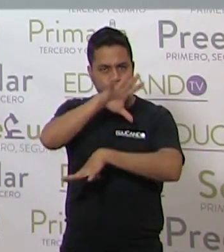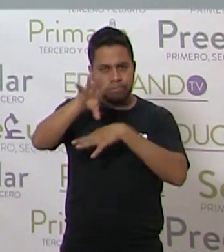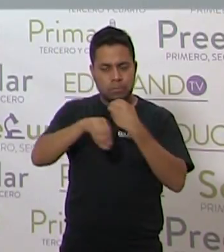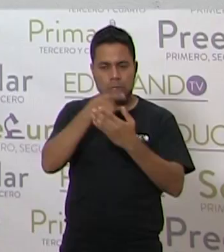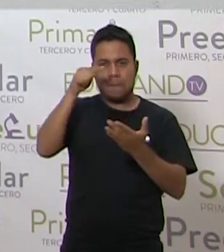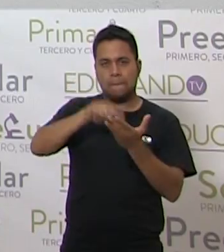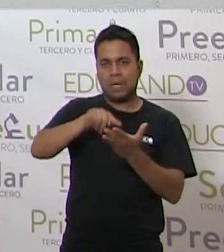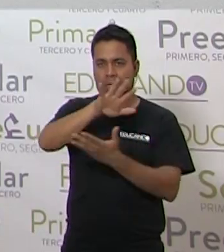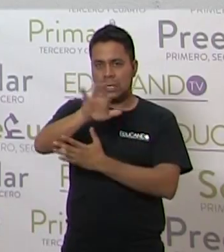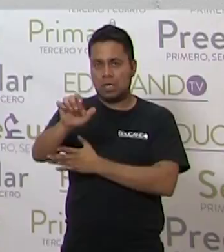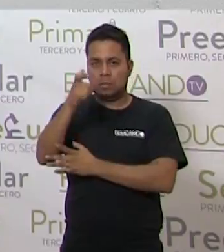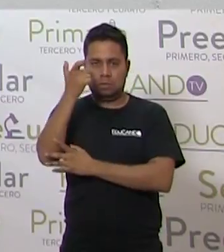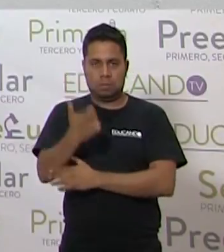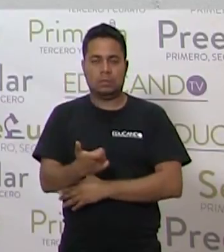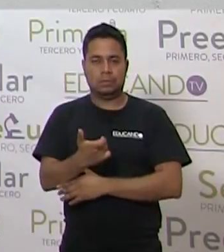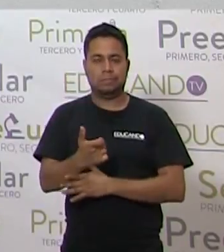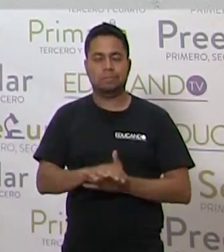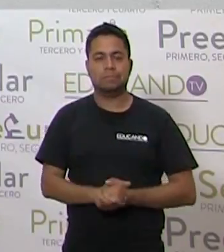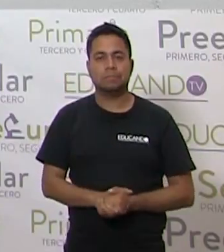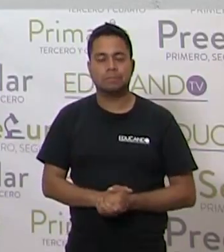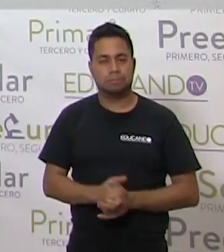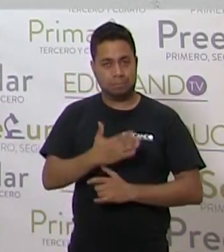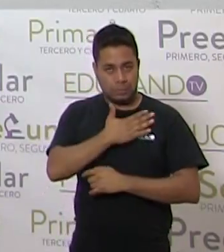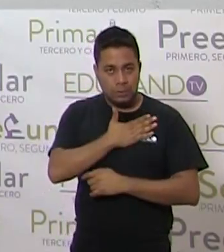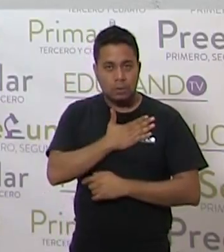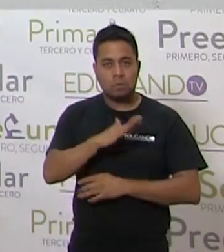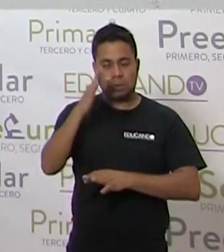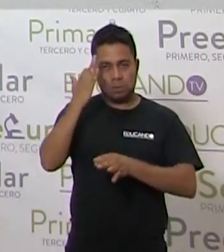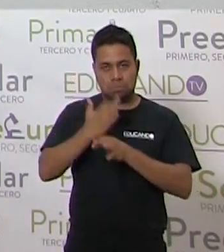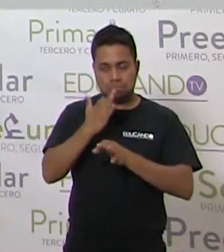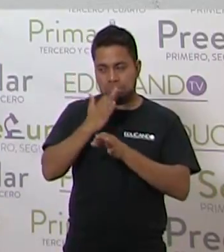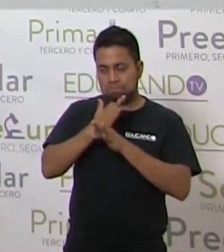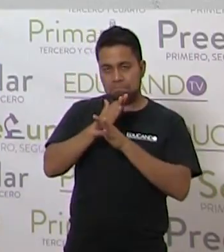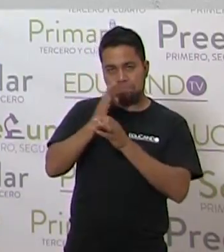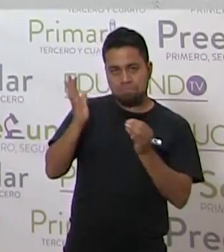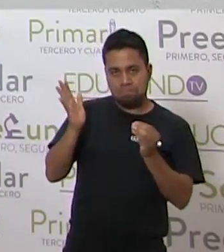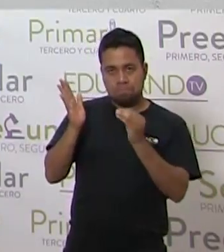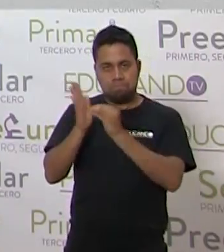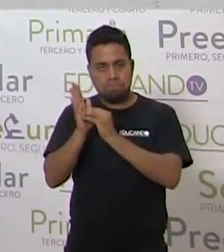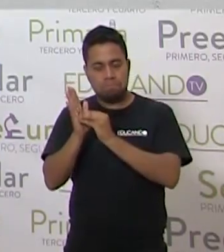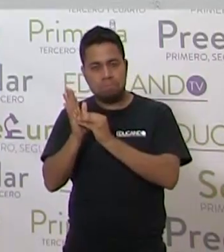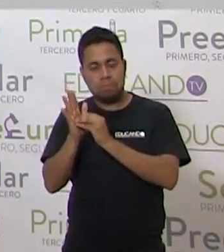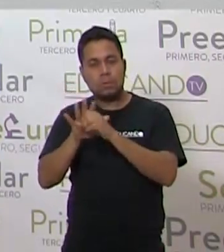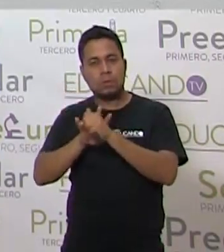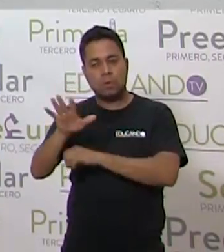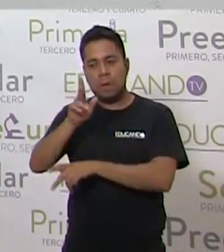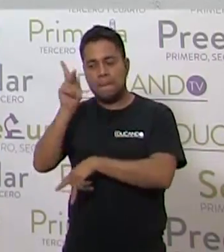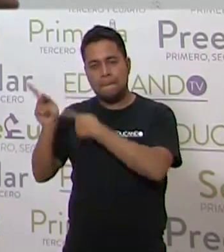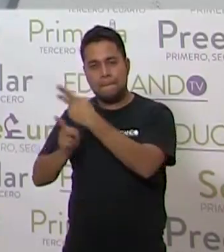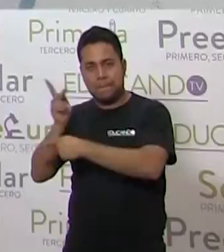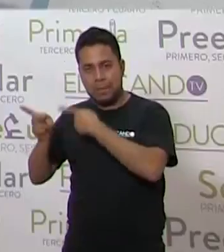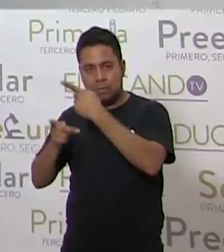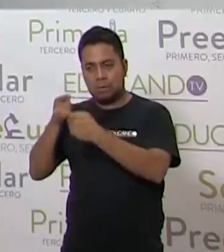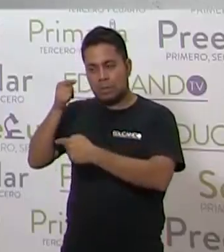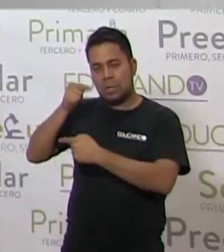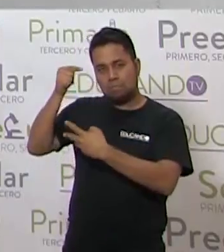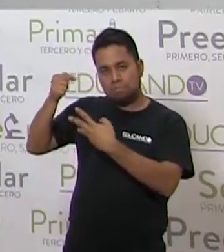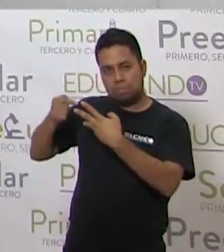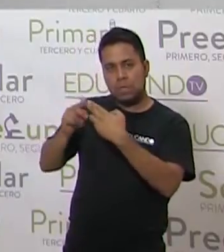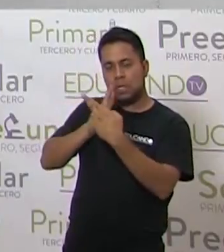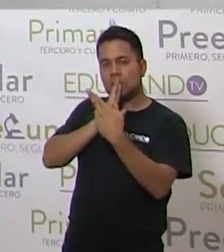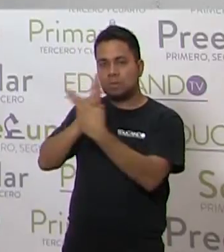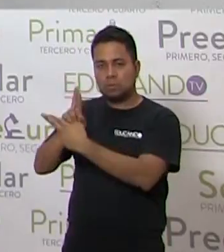1500 pesos bueno vamos a poner a continuación las las preguntas que vamos a ir resolviendo